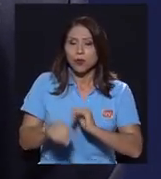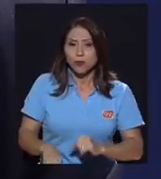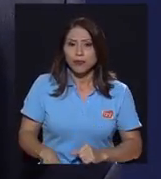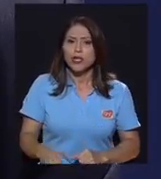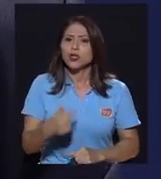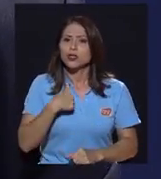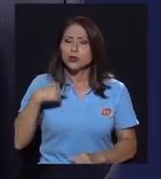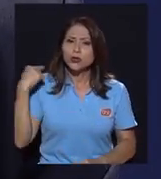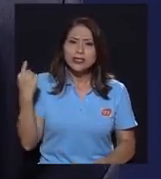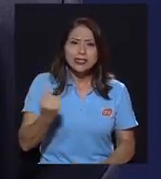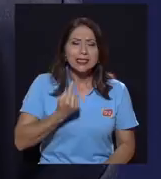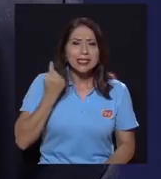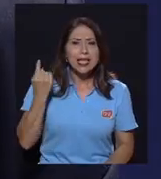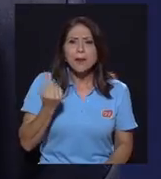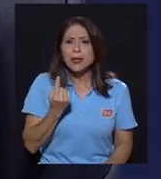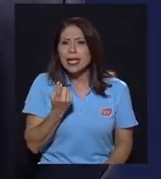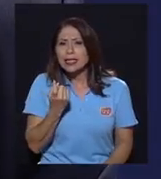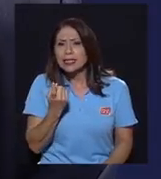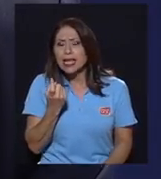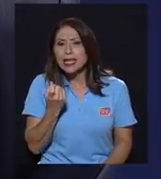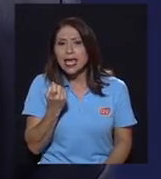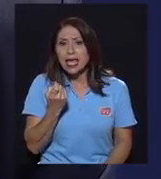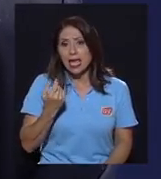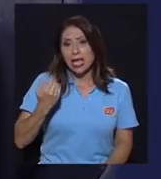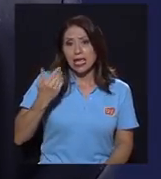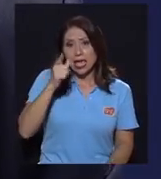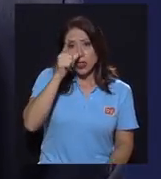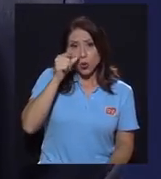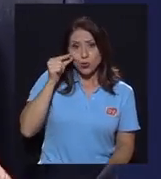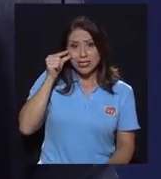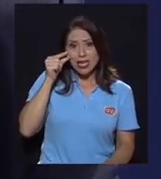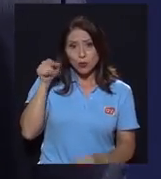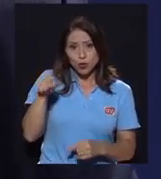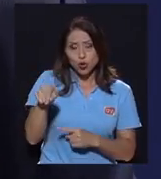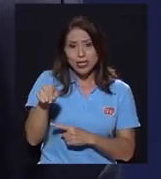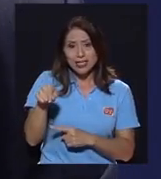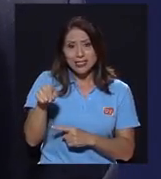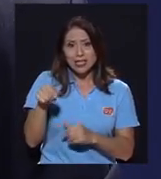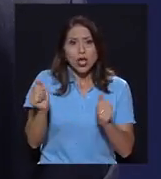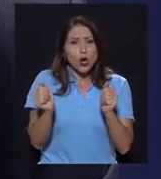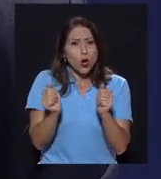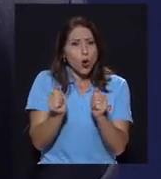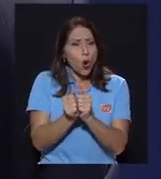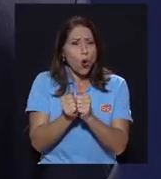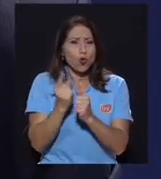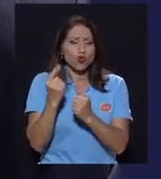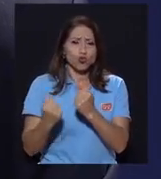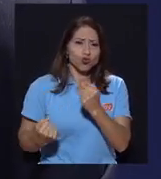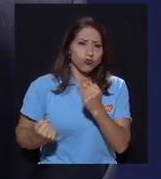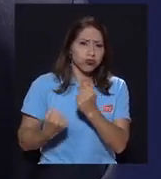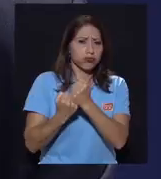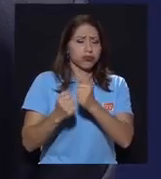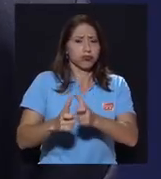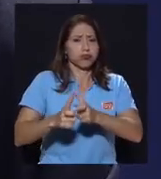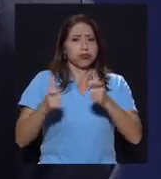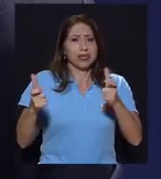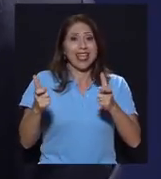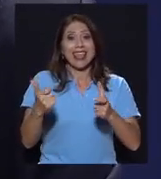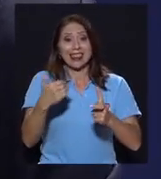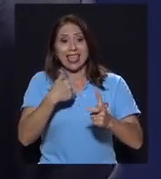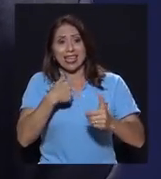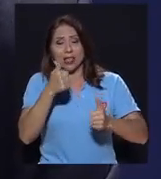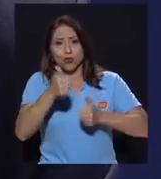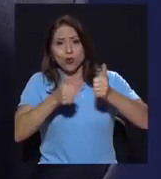siempre extrañe que don luis guillermo solís llegando con un respaldo tan grande y teniendo un candidato de oposición